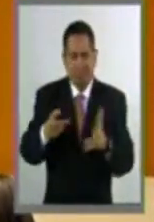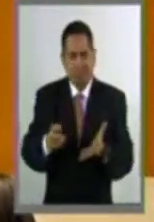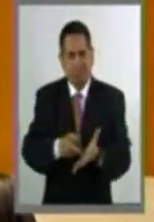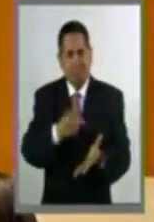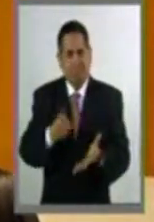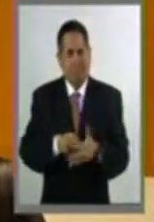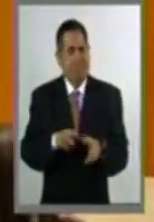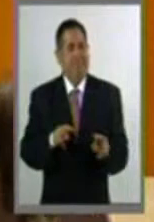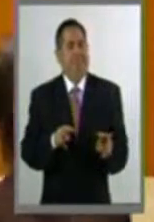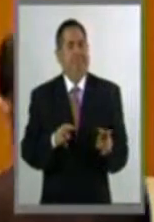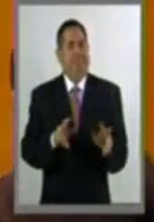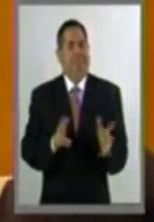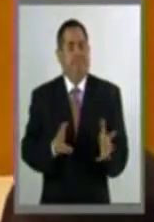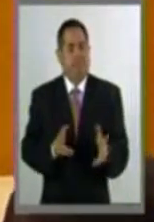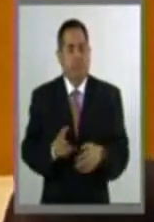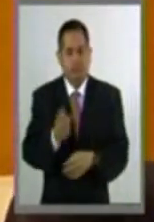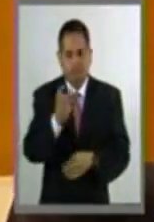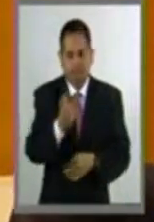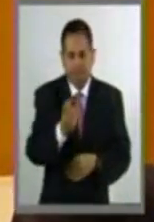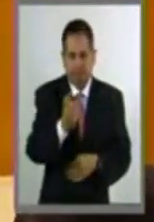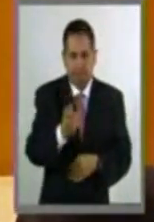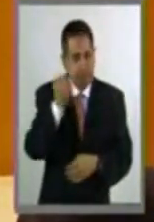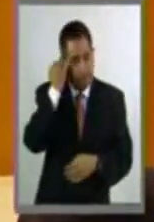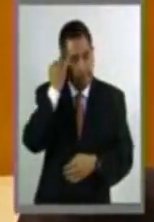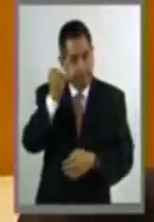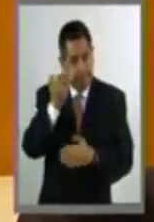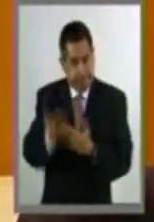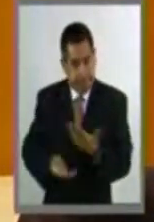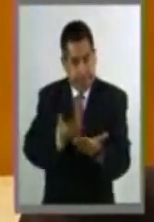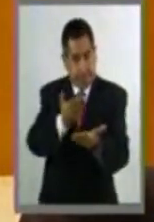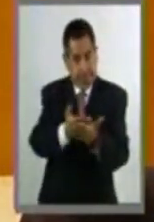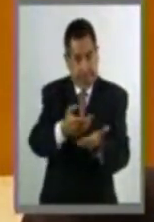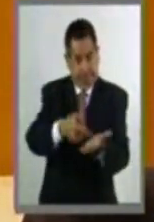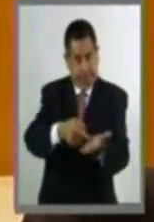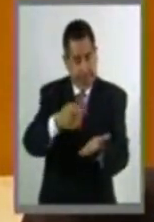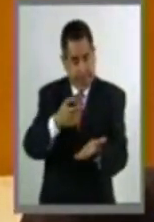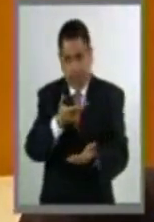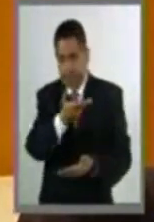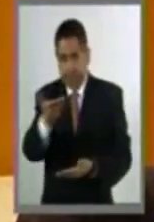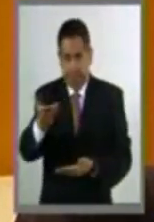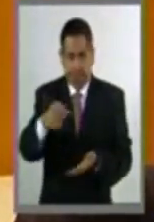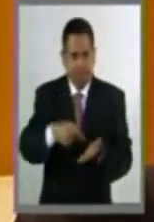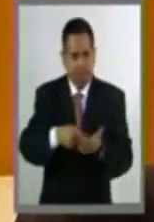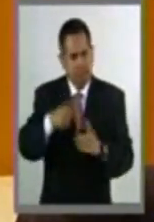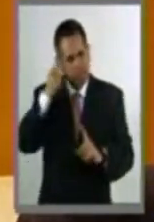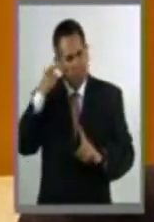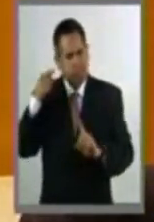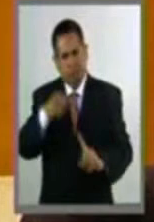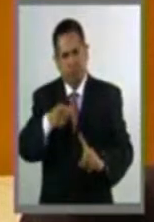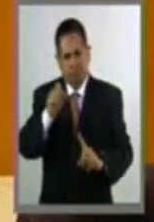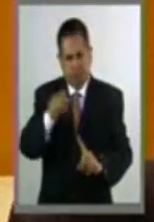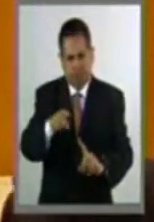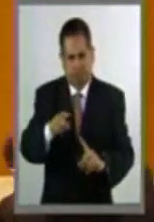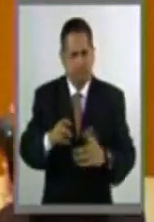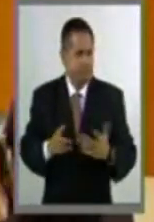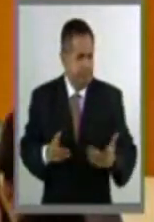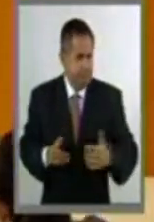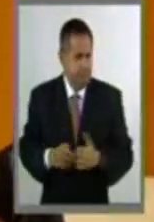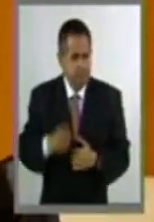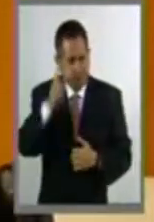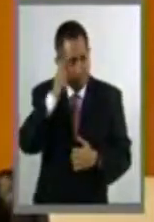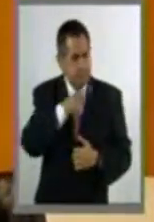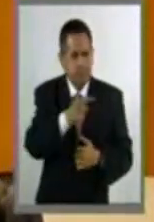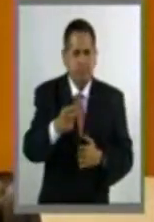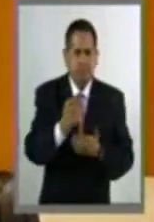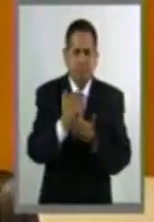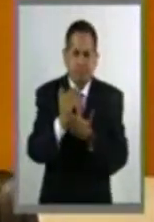algo, y la iniciativa que me permito presentar hoy tiene ese objetivo y pues tratar de mitigar en